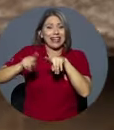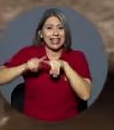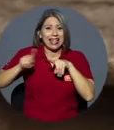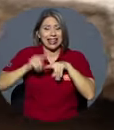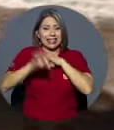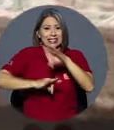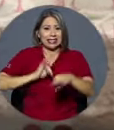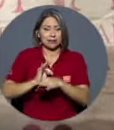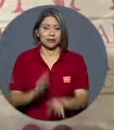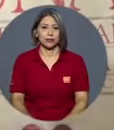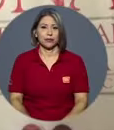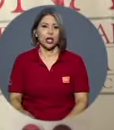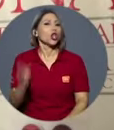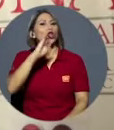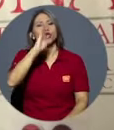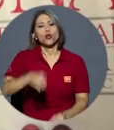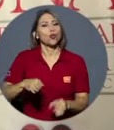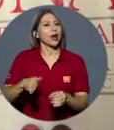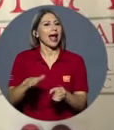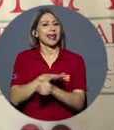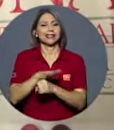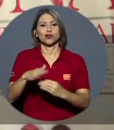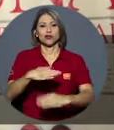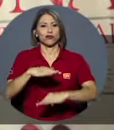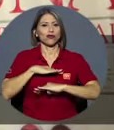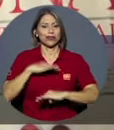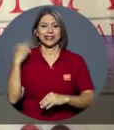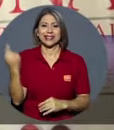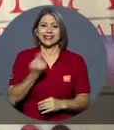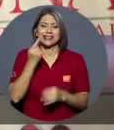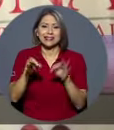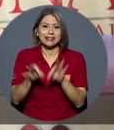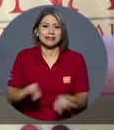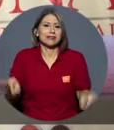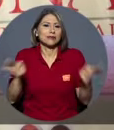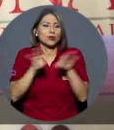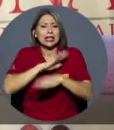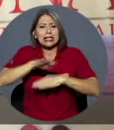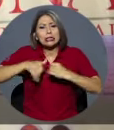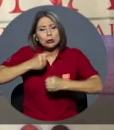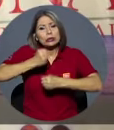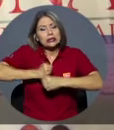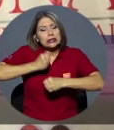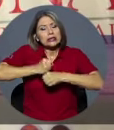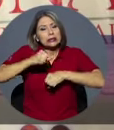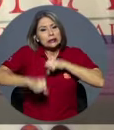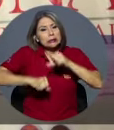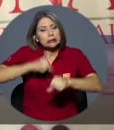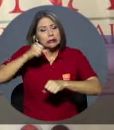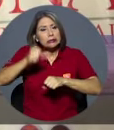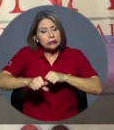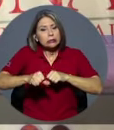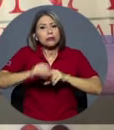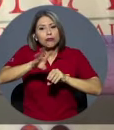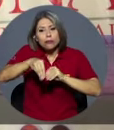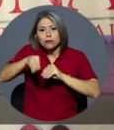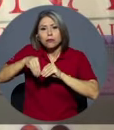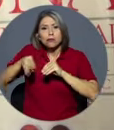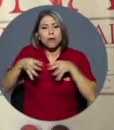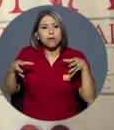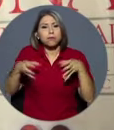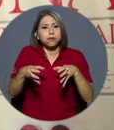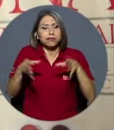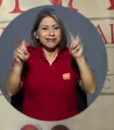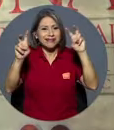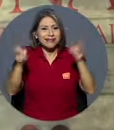tipos. Nunca es suficiente, siempre es importante todos los esfuerzos que podamos sumar en el